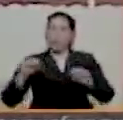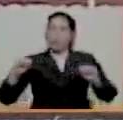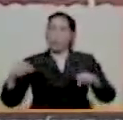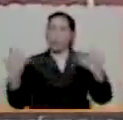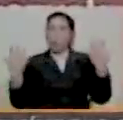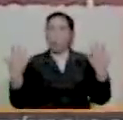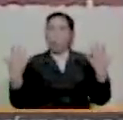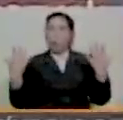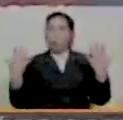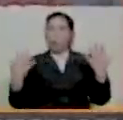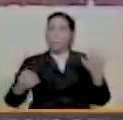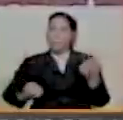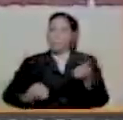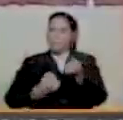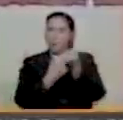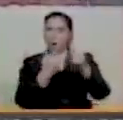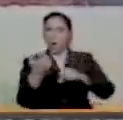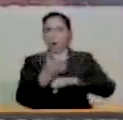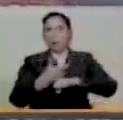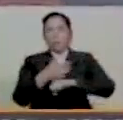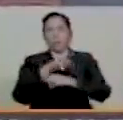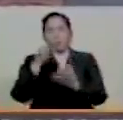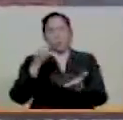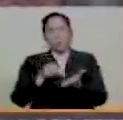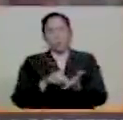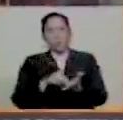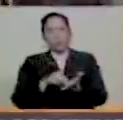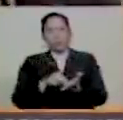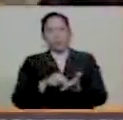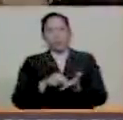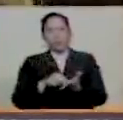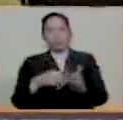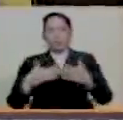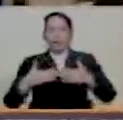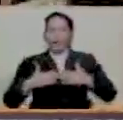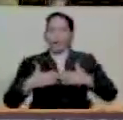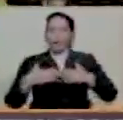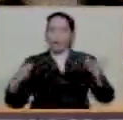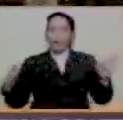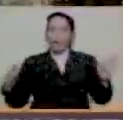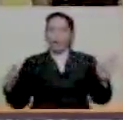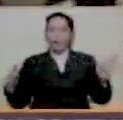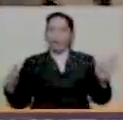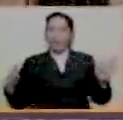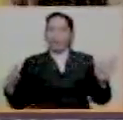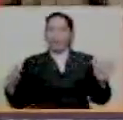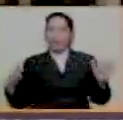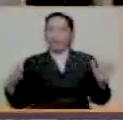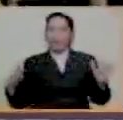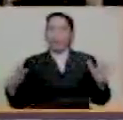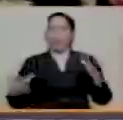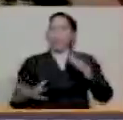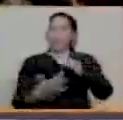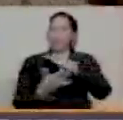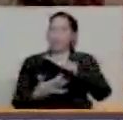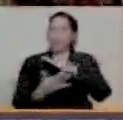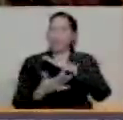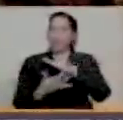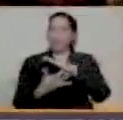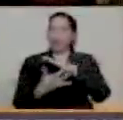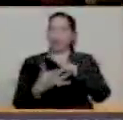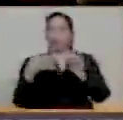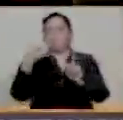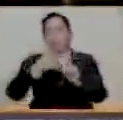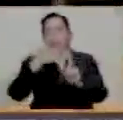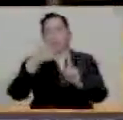que impulsa el gobierno nacional para garantizar parte de las tecnologías y una formación